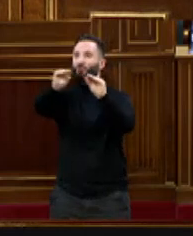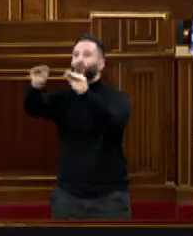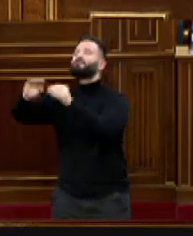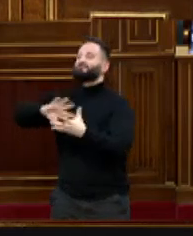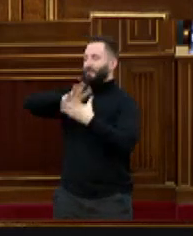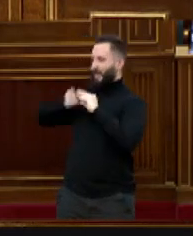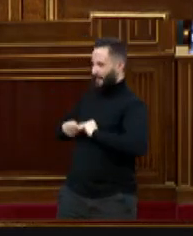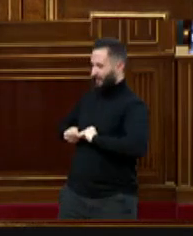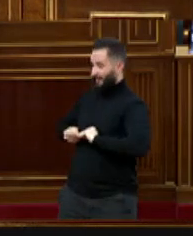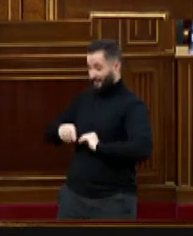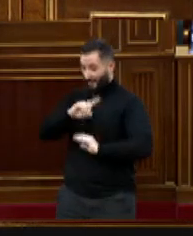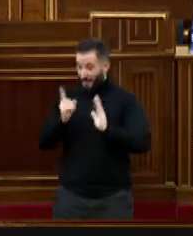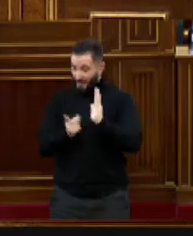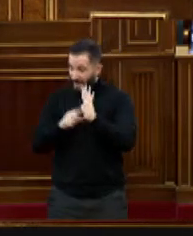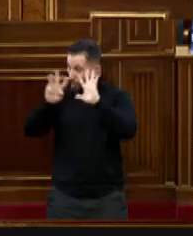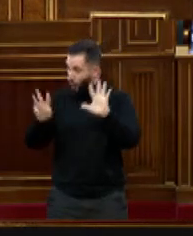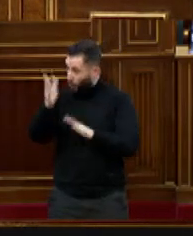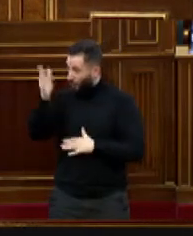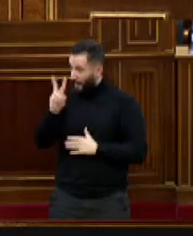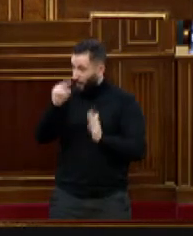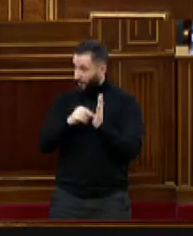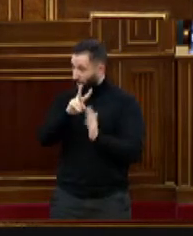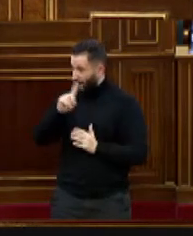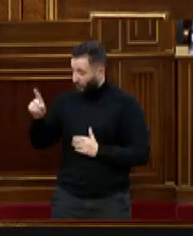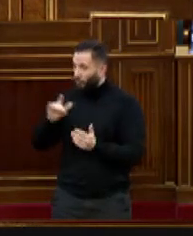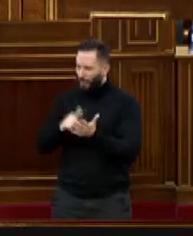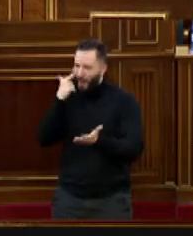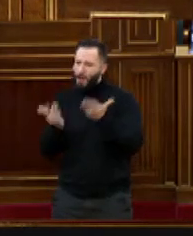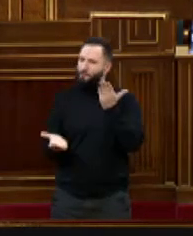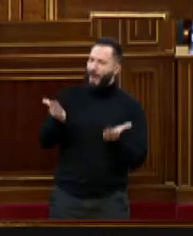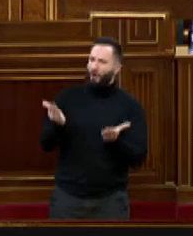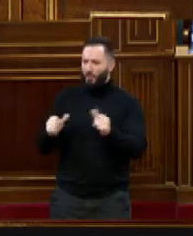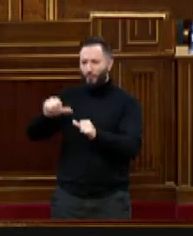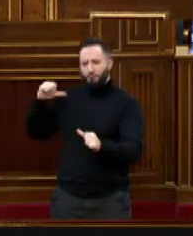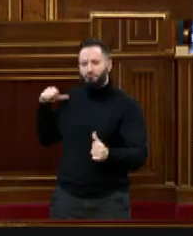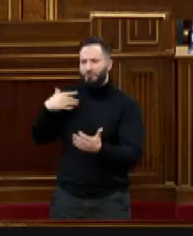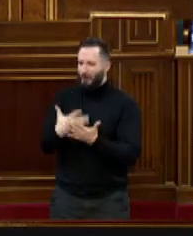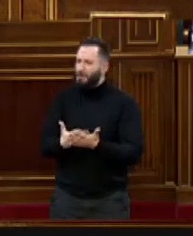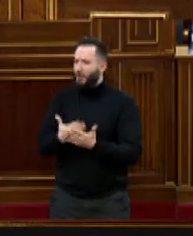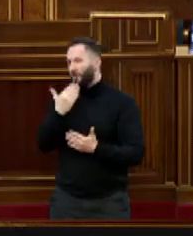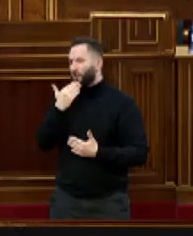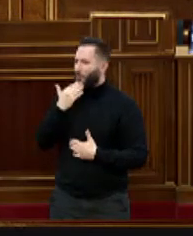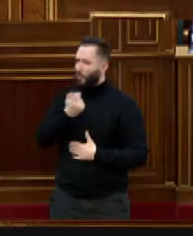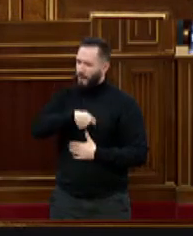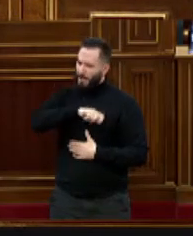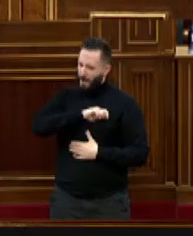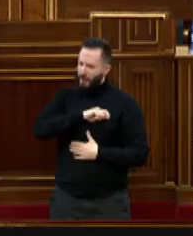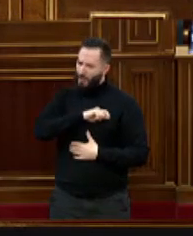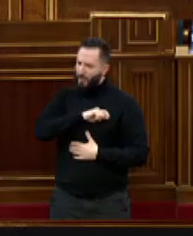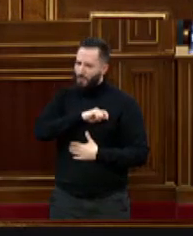esta ley 8 2021 se ha valorado en muchísimas ocasiones como uno de los mayores